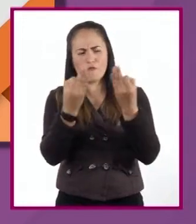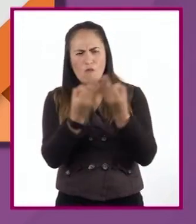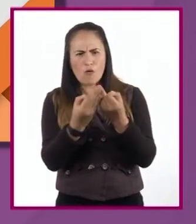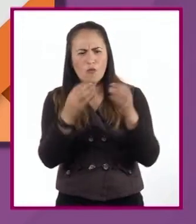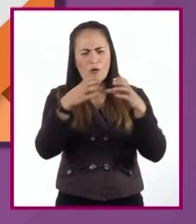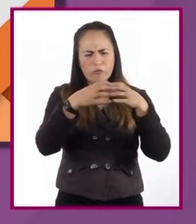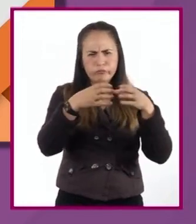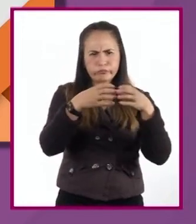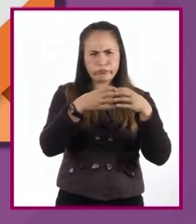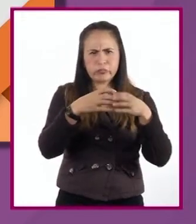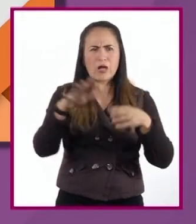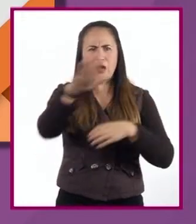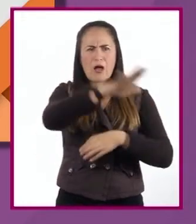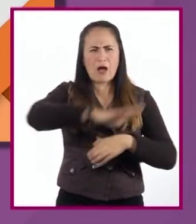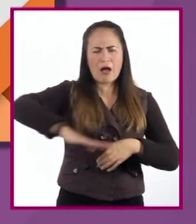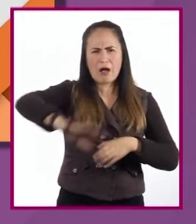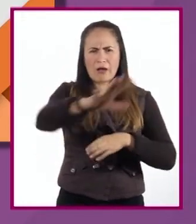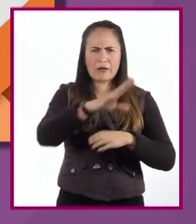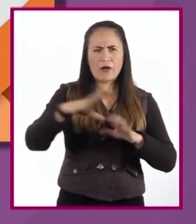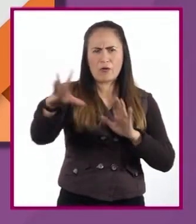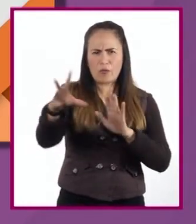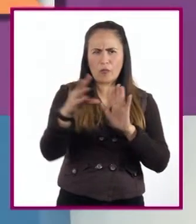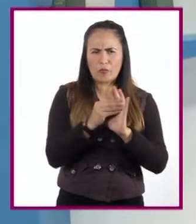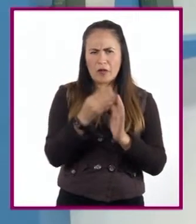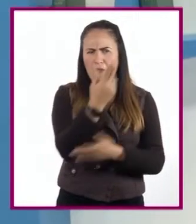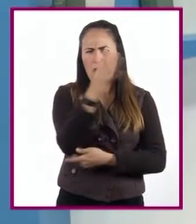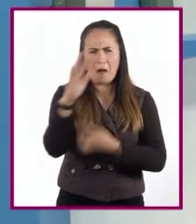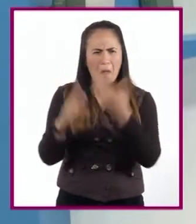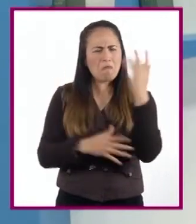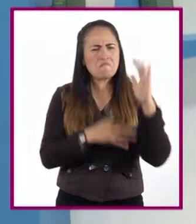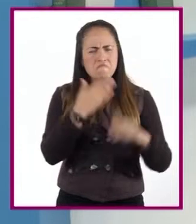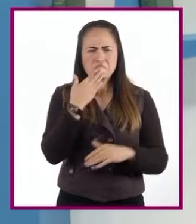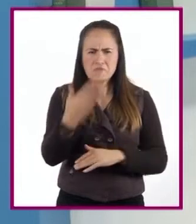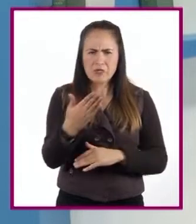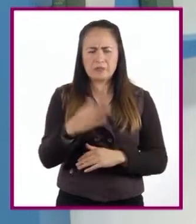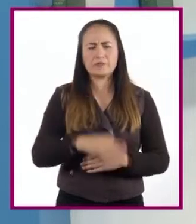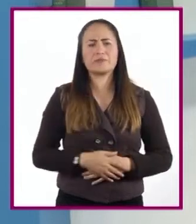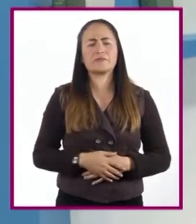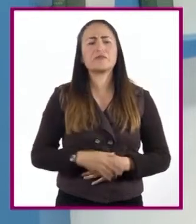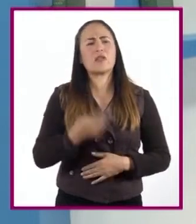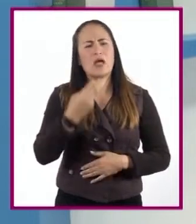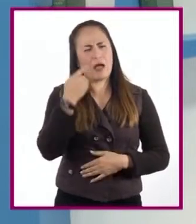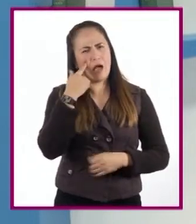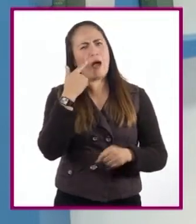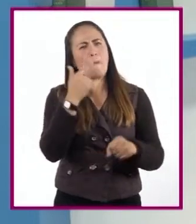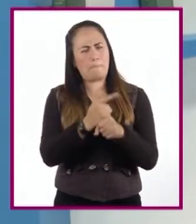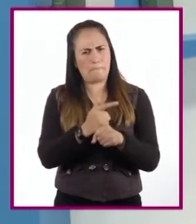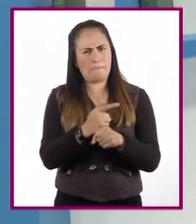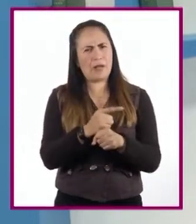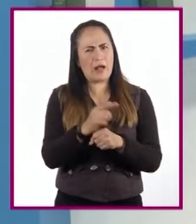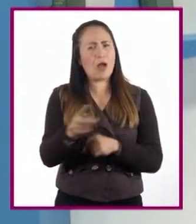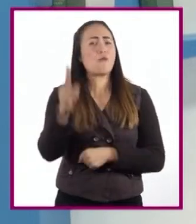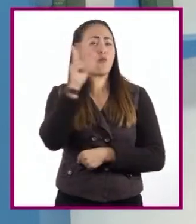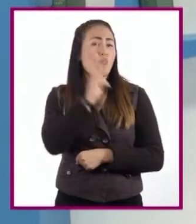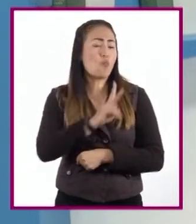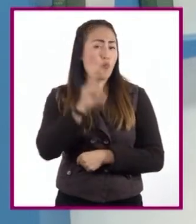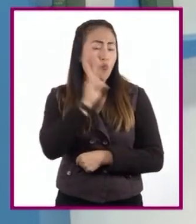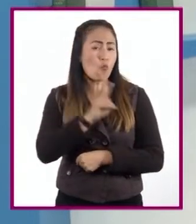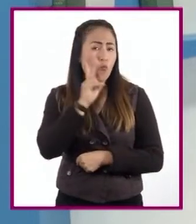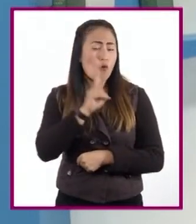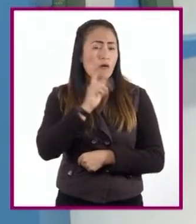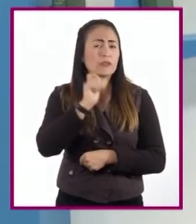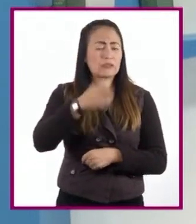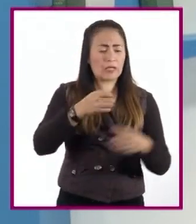alguna elevación del paisaje y a su sencillez constructiva. Tenemos como evidencia arqueológica de este primer momento la columna